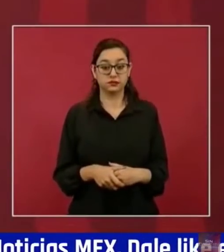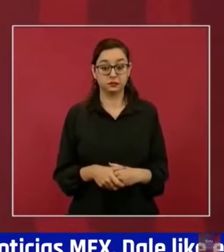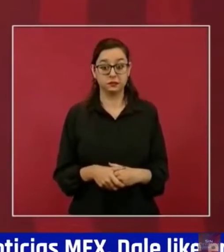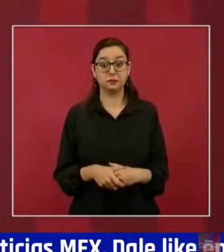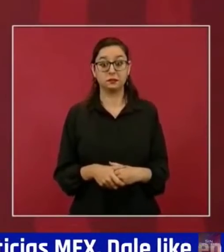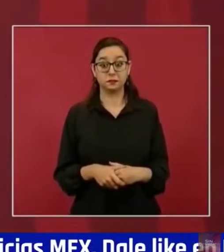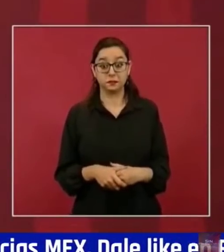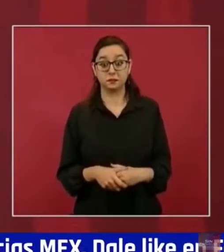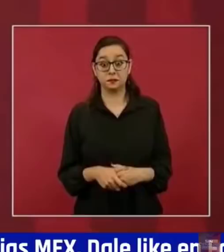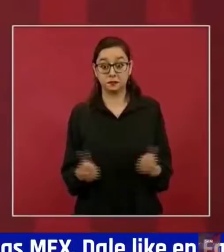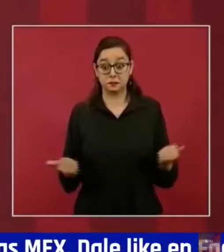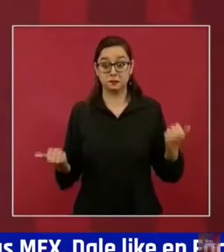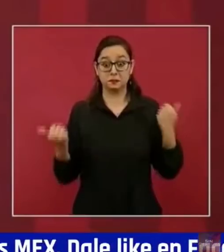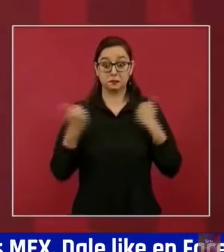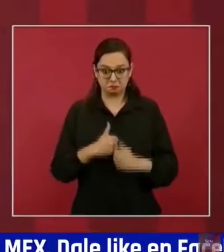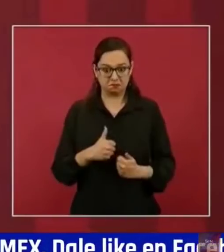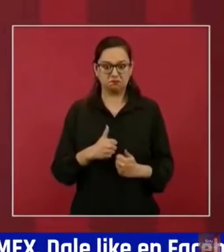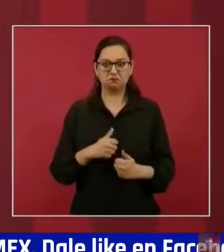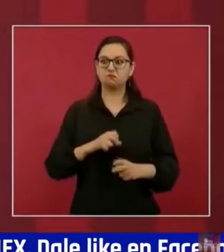Fue